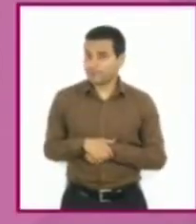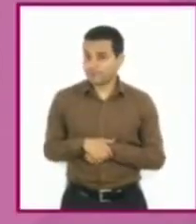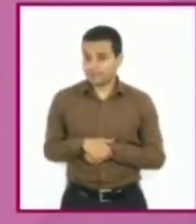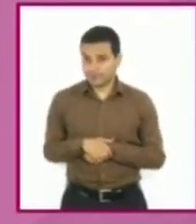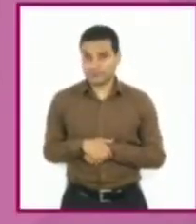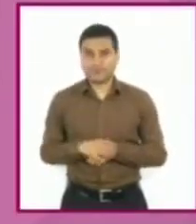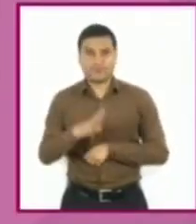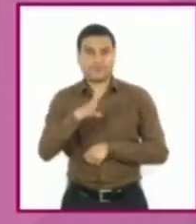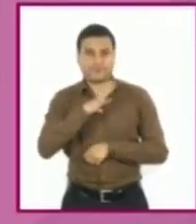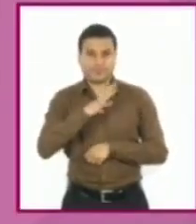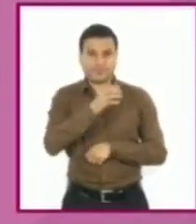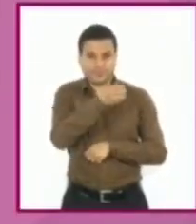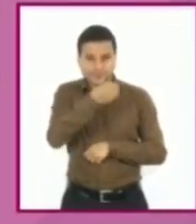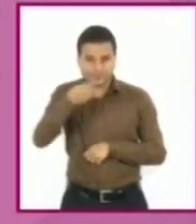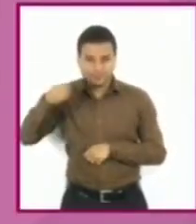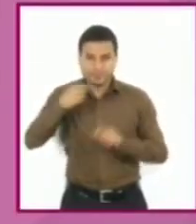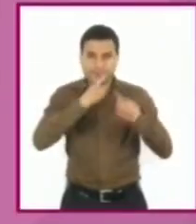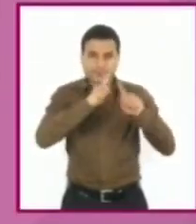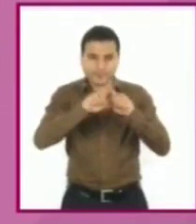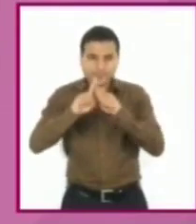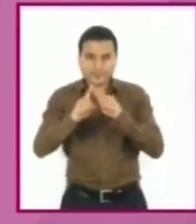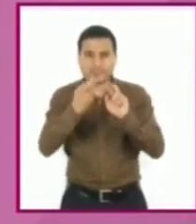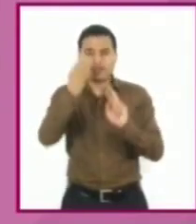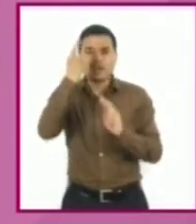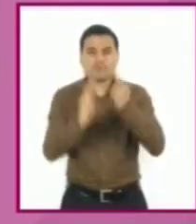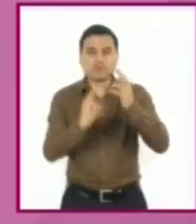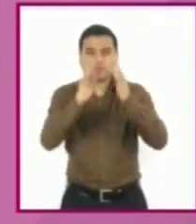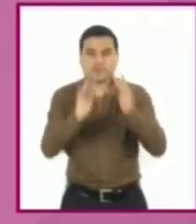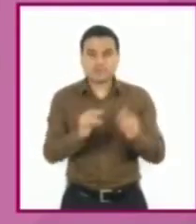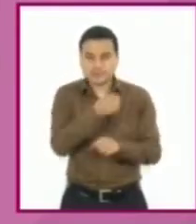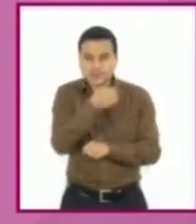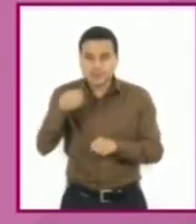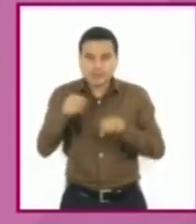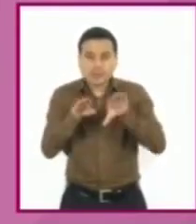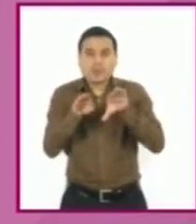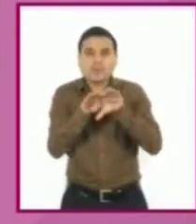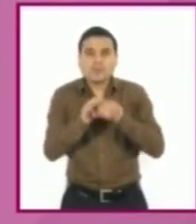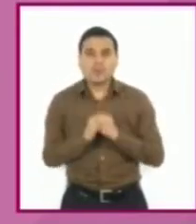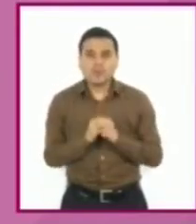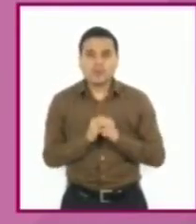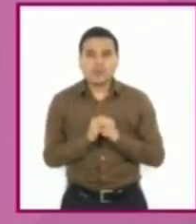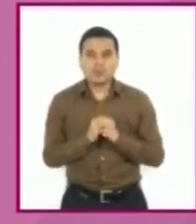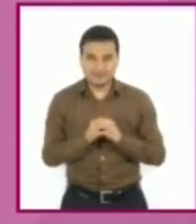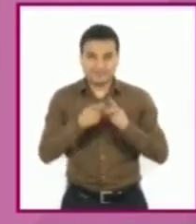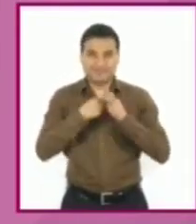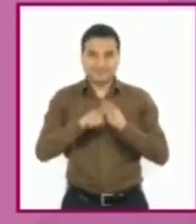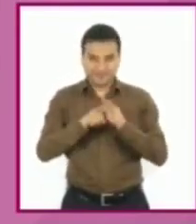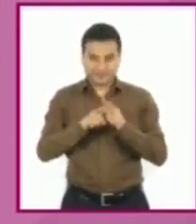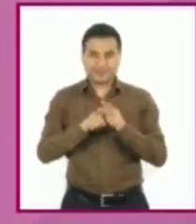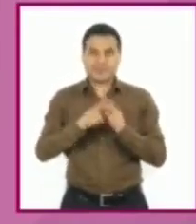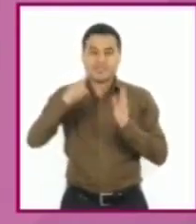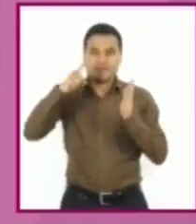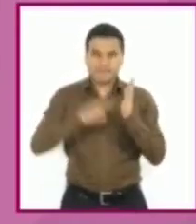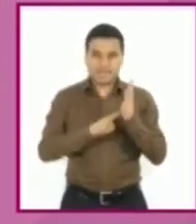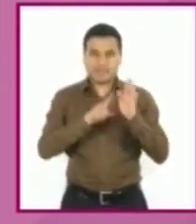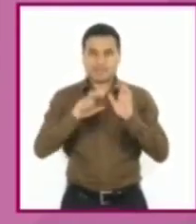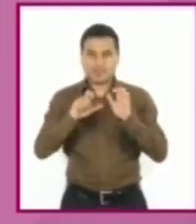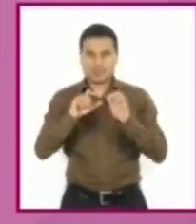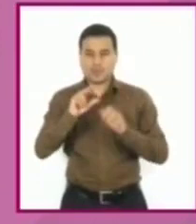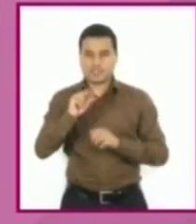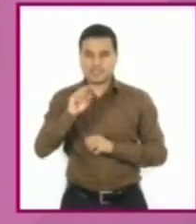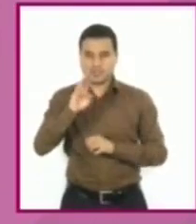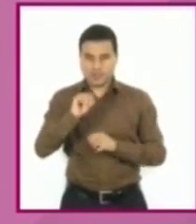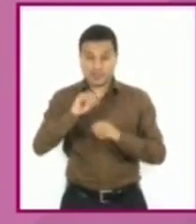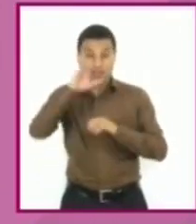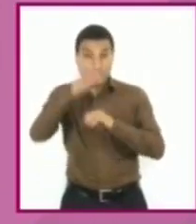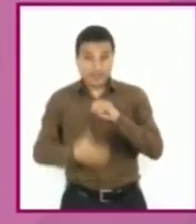manera esquemática, el desarrollo de la Revolución Francesa. Como dijimos, inicia en 1789 y termina